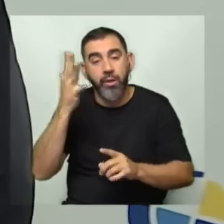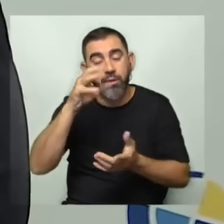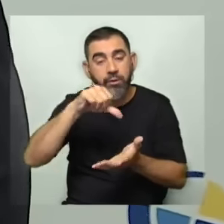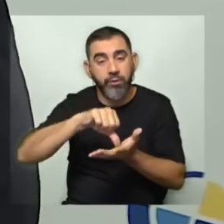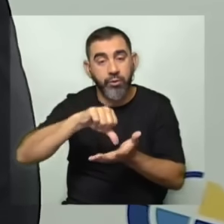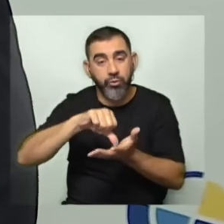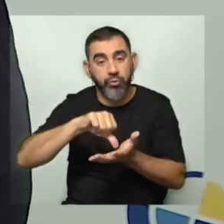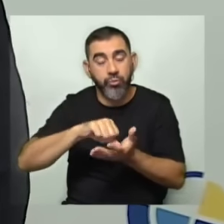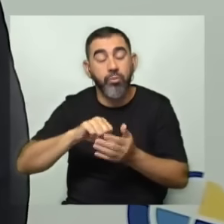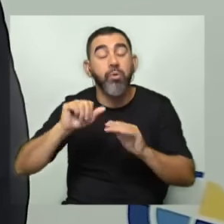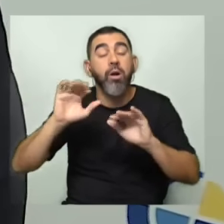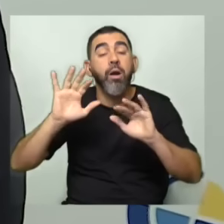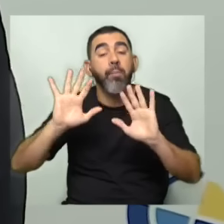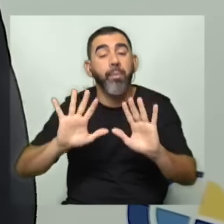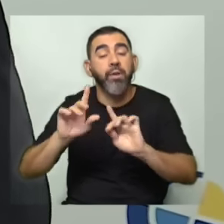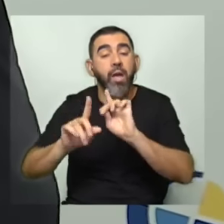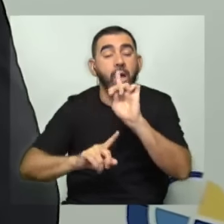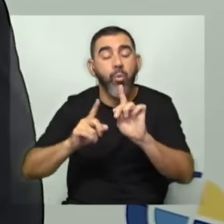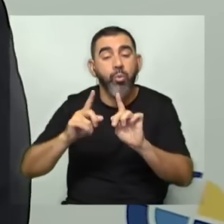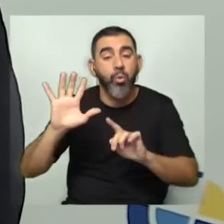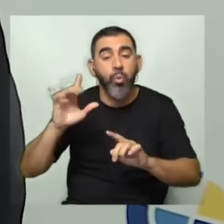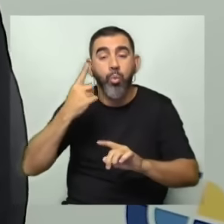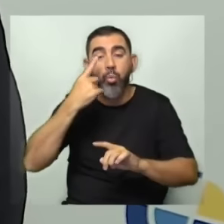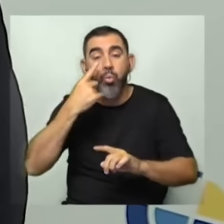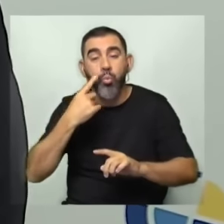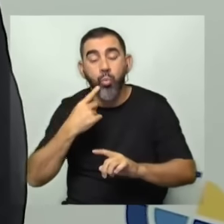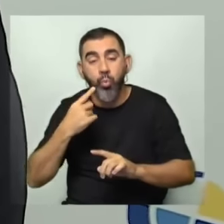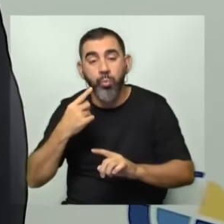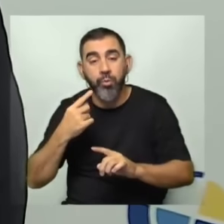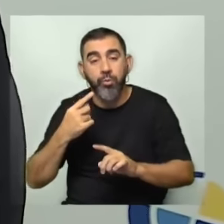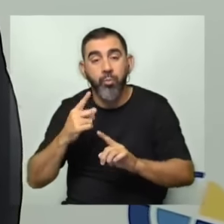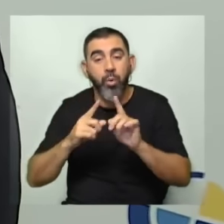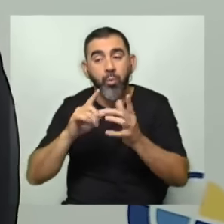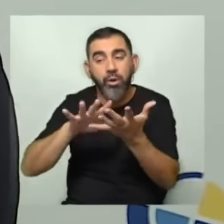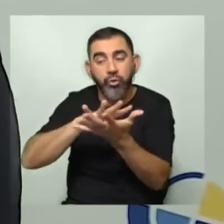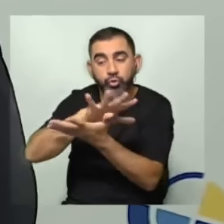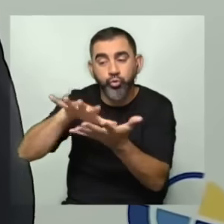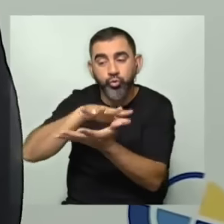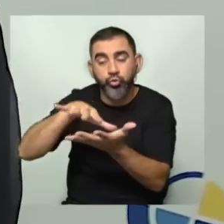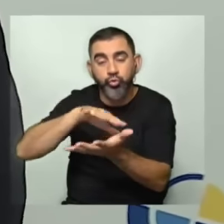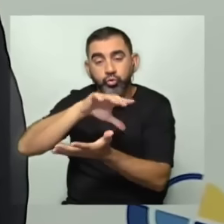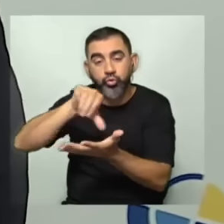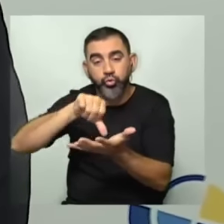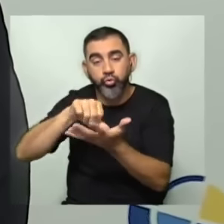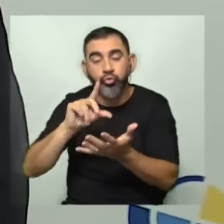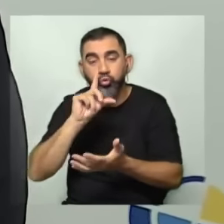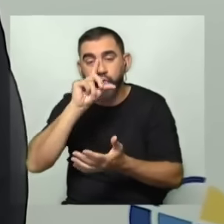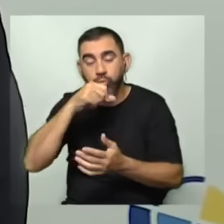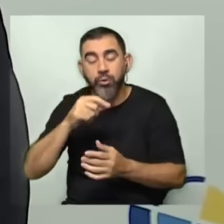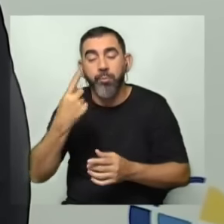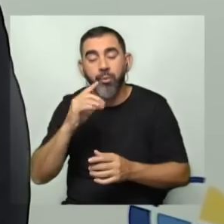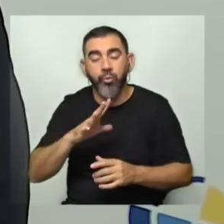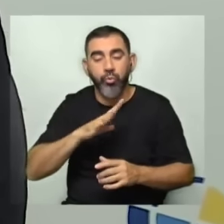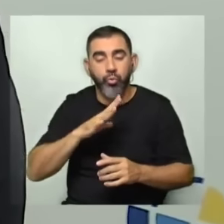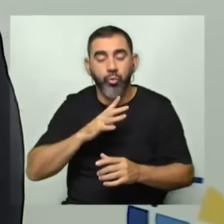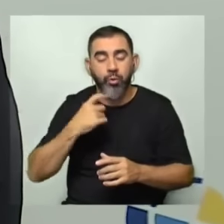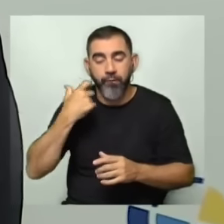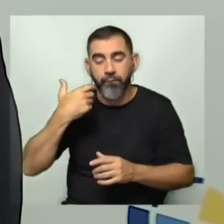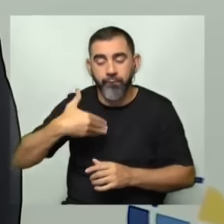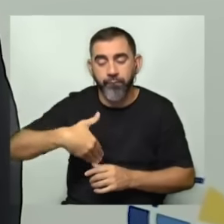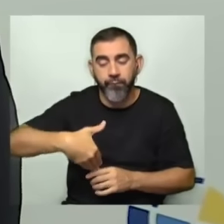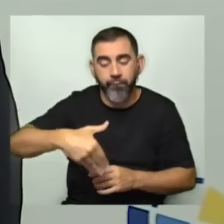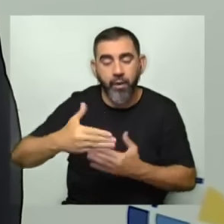y como dije probablemente algunas aperturas de estas cifras por algunas regiones de Montevideo pero son elementos que están todavía este siendo